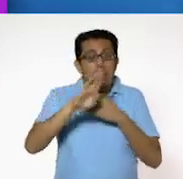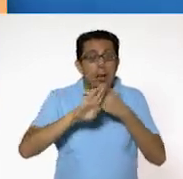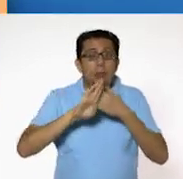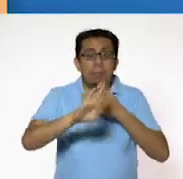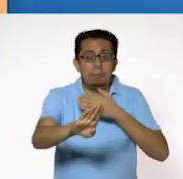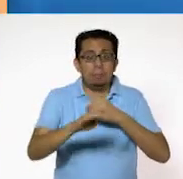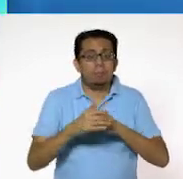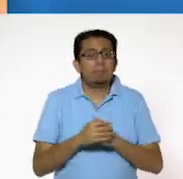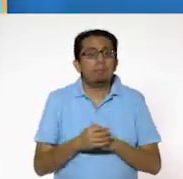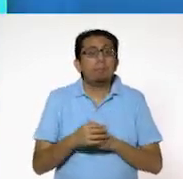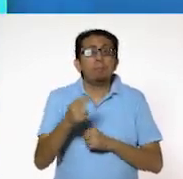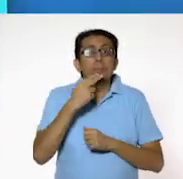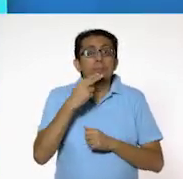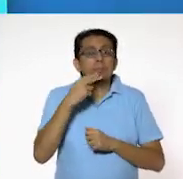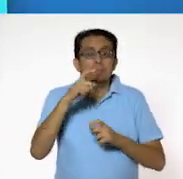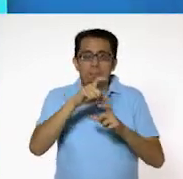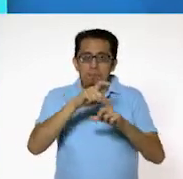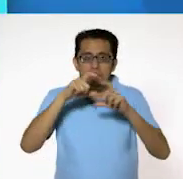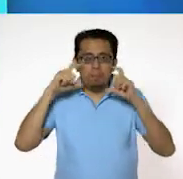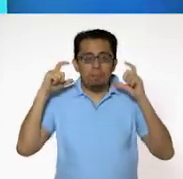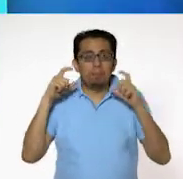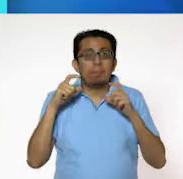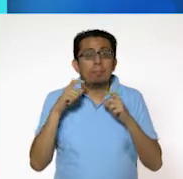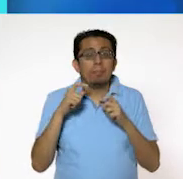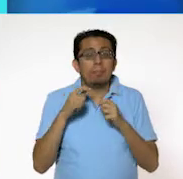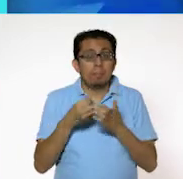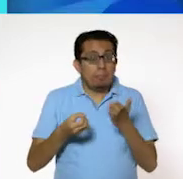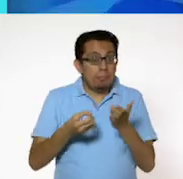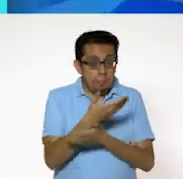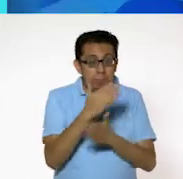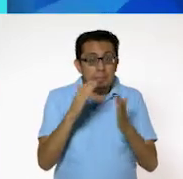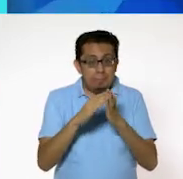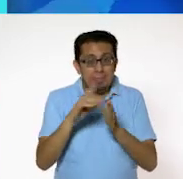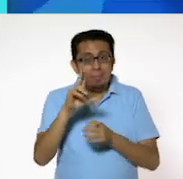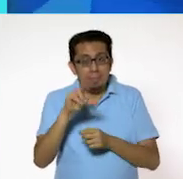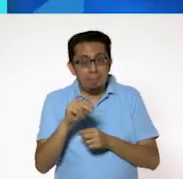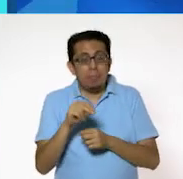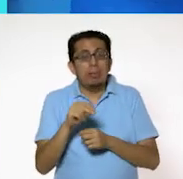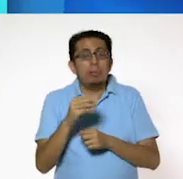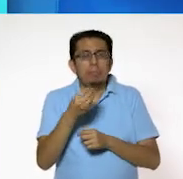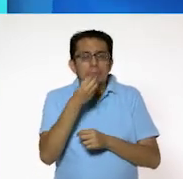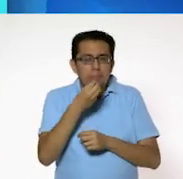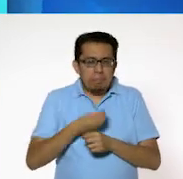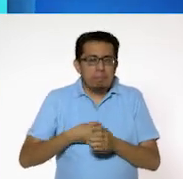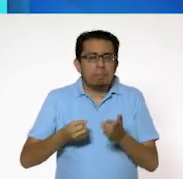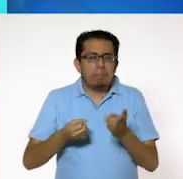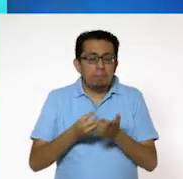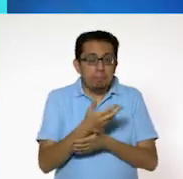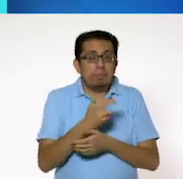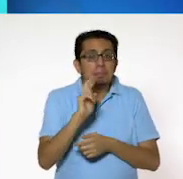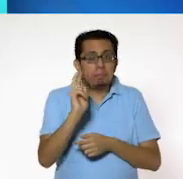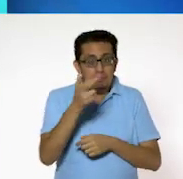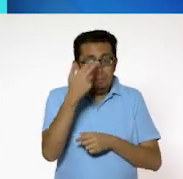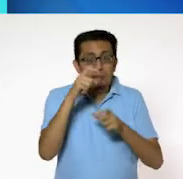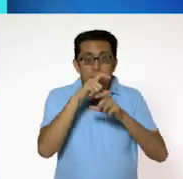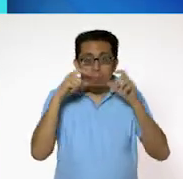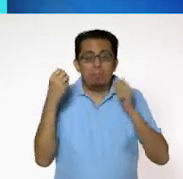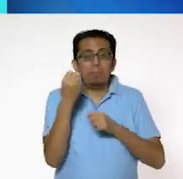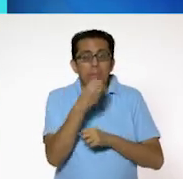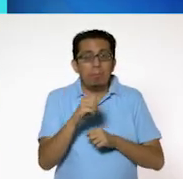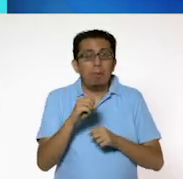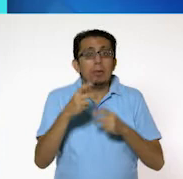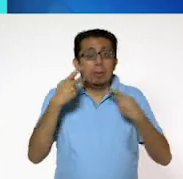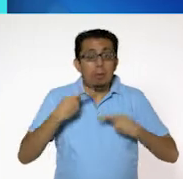contagiarnos. Utiliza cubrebocas. No salgas de casa. Si tienes que hacerlo, recuerda que es obligatorio utilizarlo. Mantén